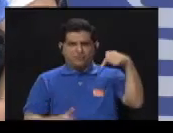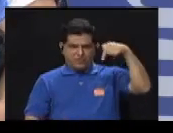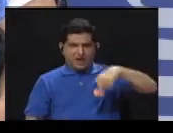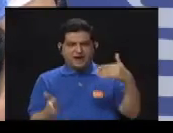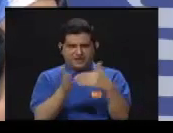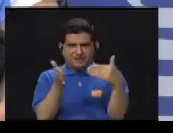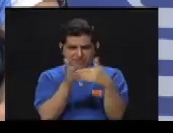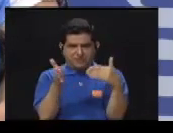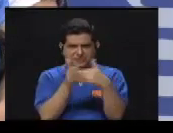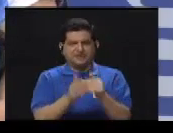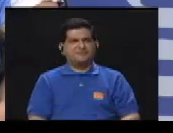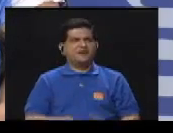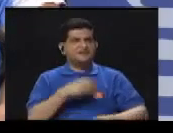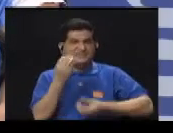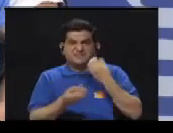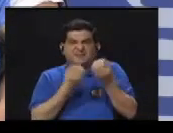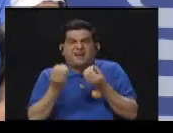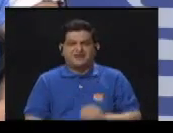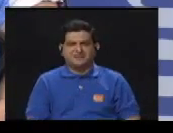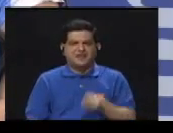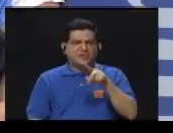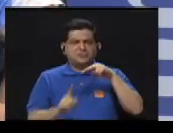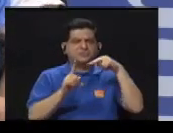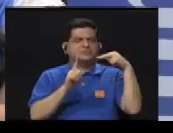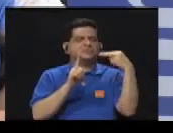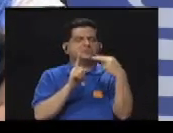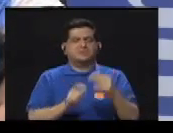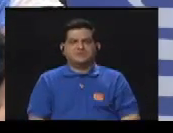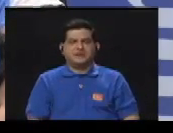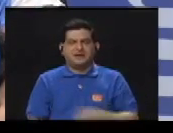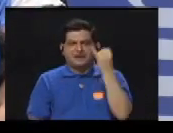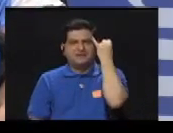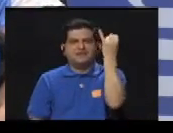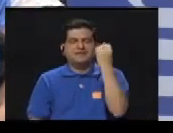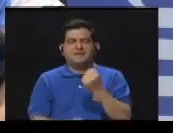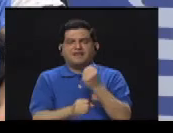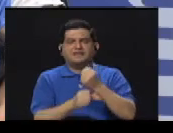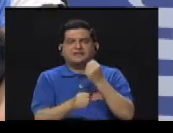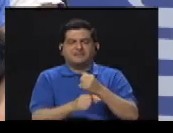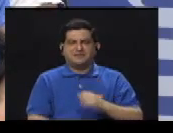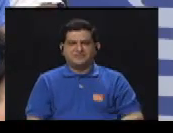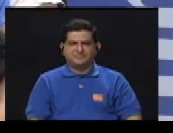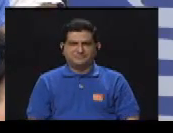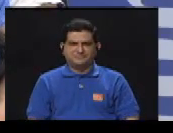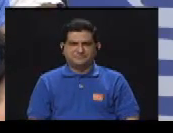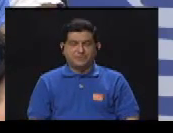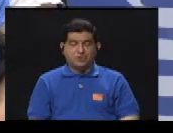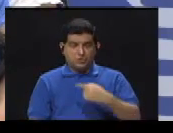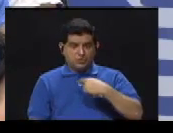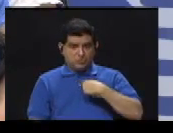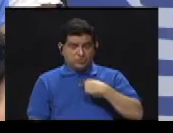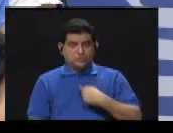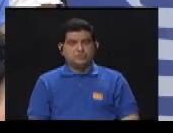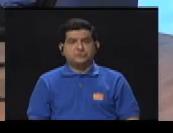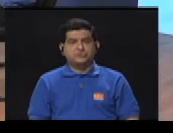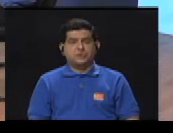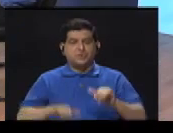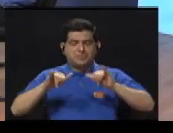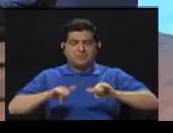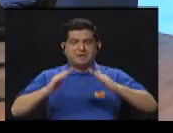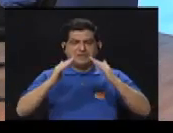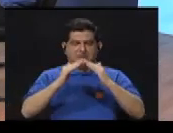ahora que estás aquí nuevamente, ¿qué haces? ¿Cuál es tu perspectiva para trabajar? Y ahora he estado mucho